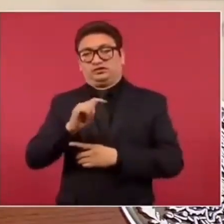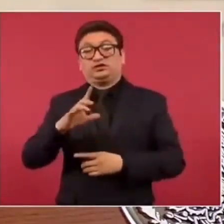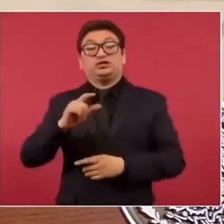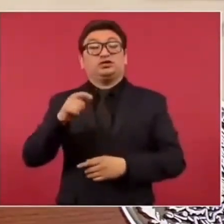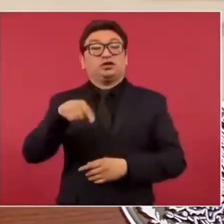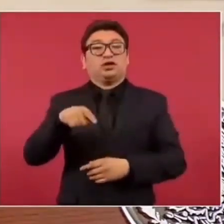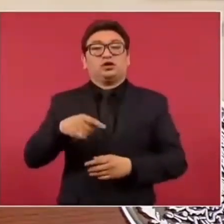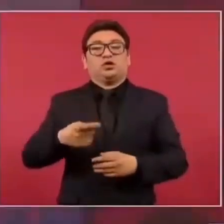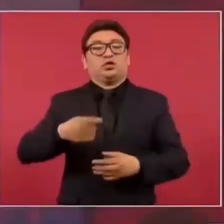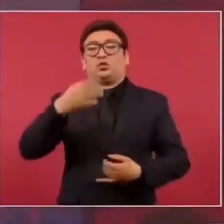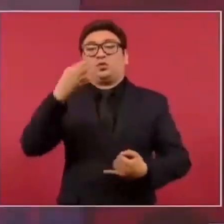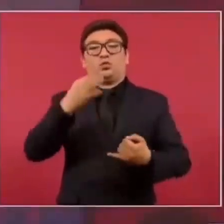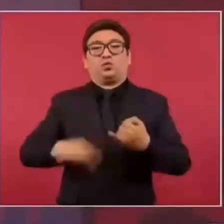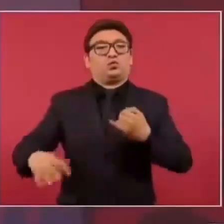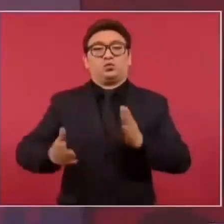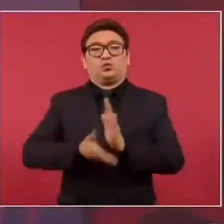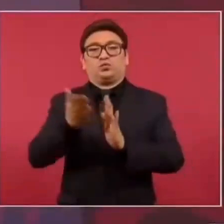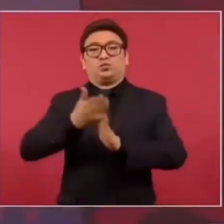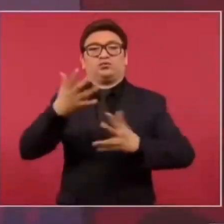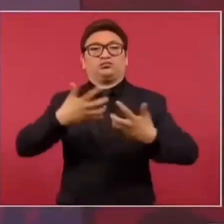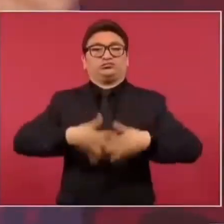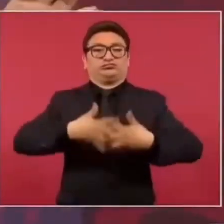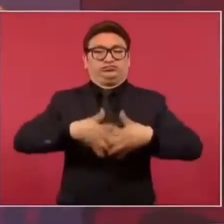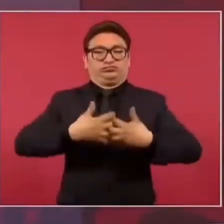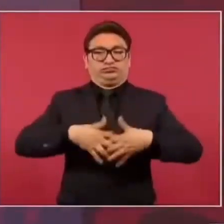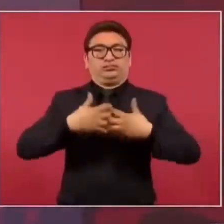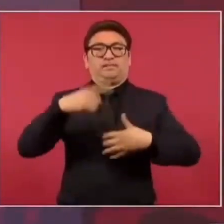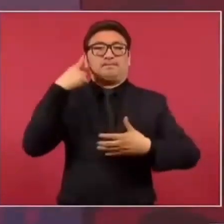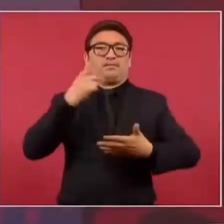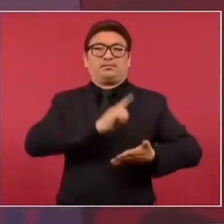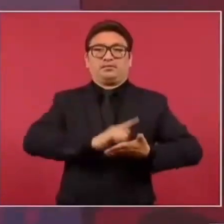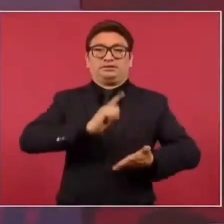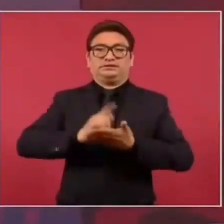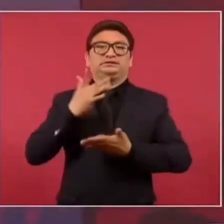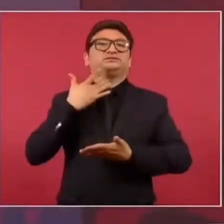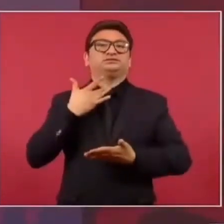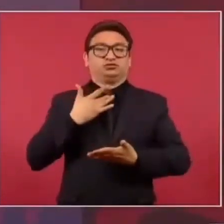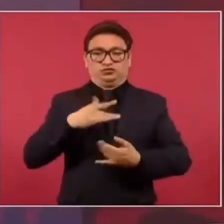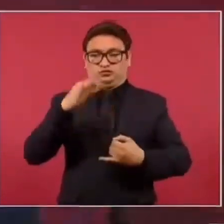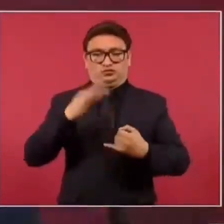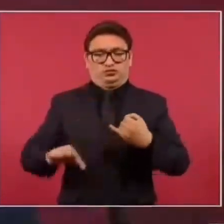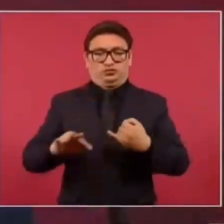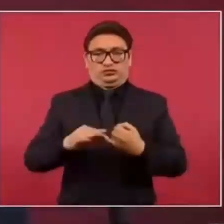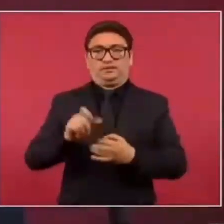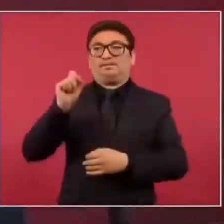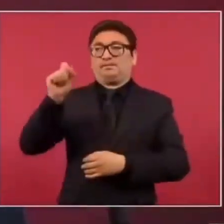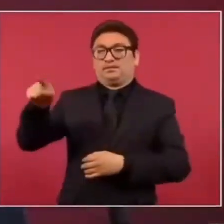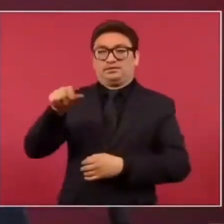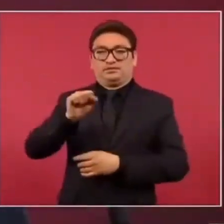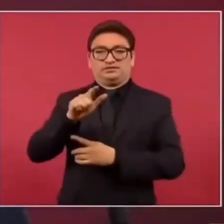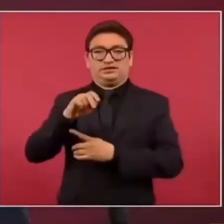última refinería que se construyó, la de Salina Cruz.